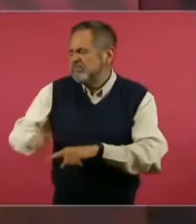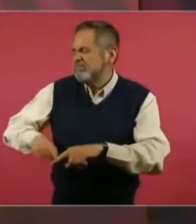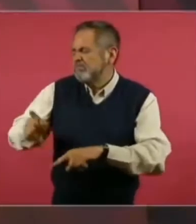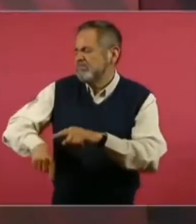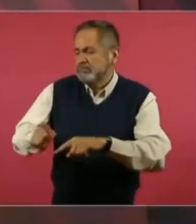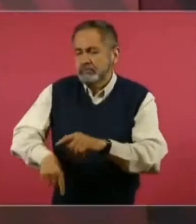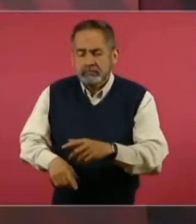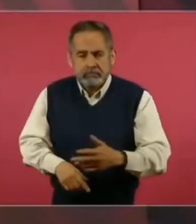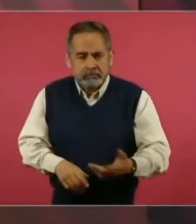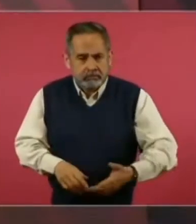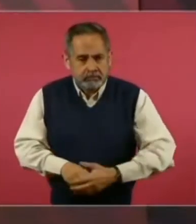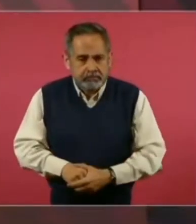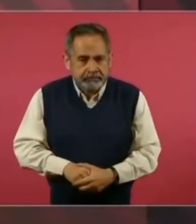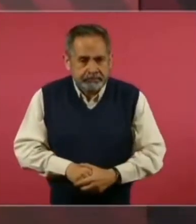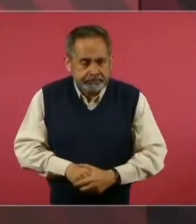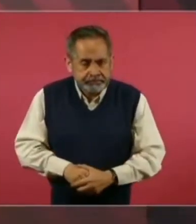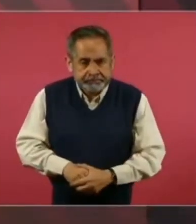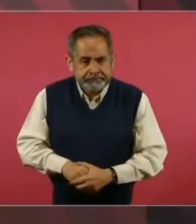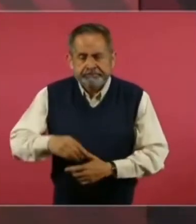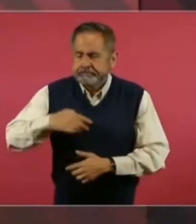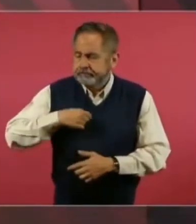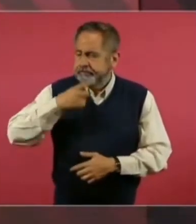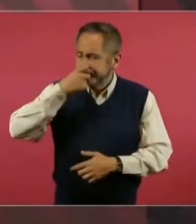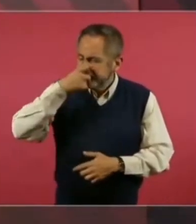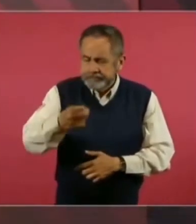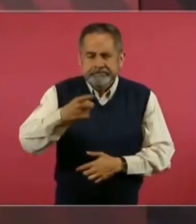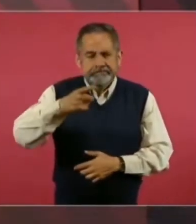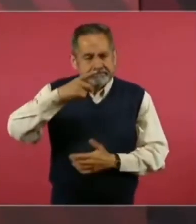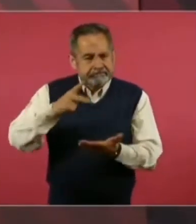No voy a dejar de mencionar